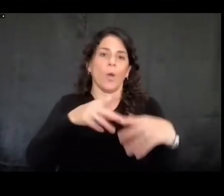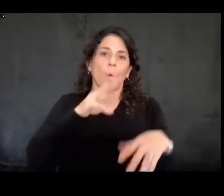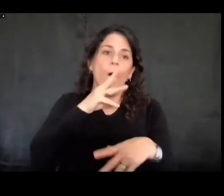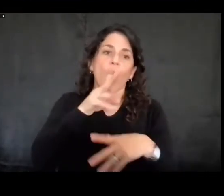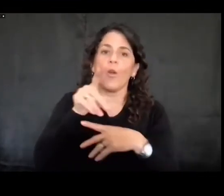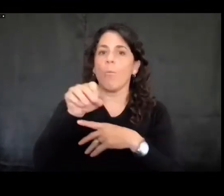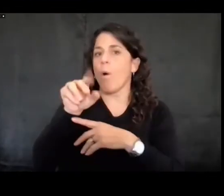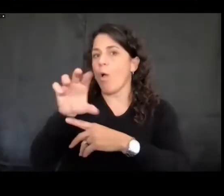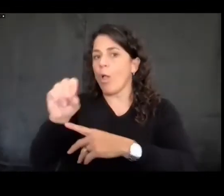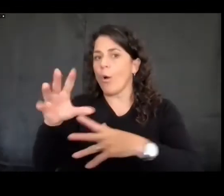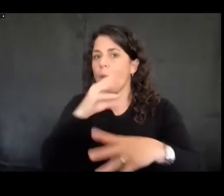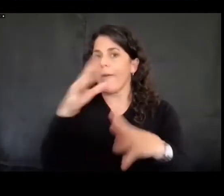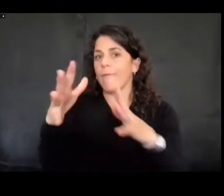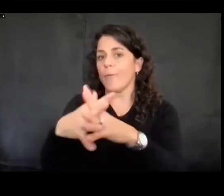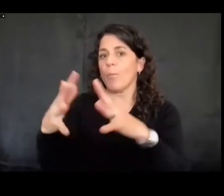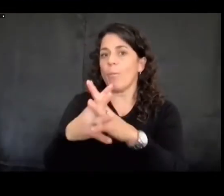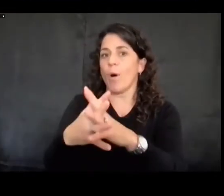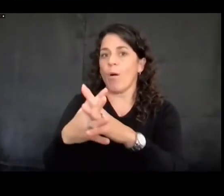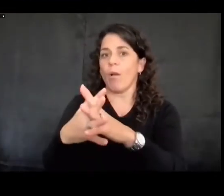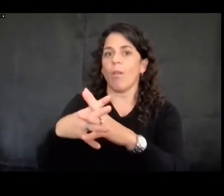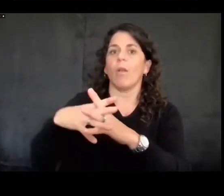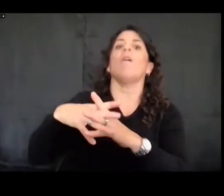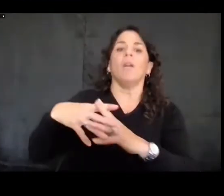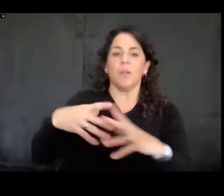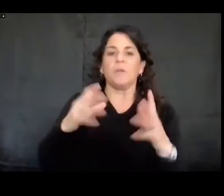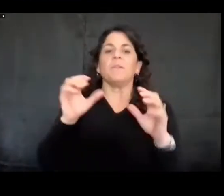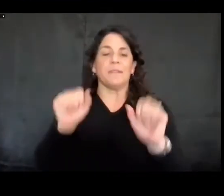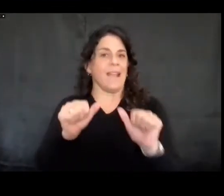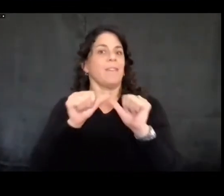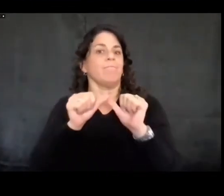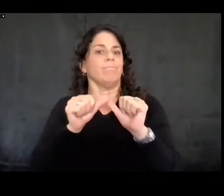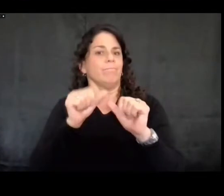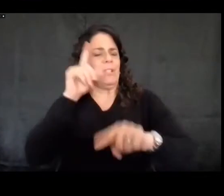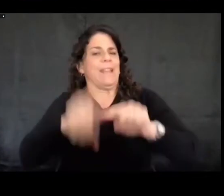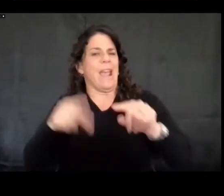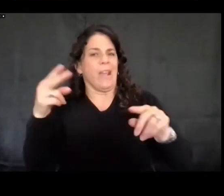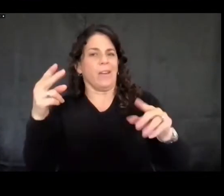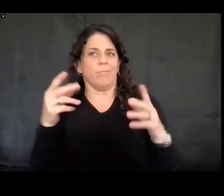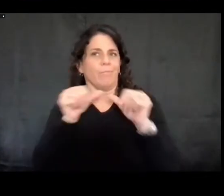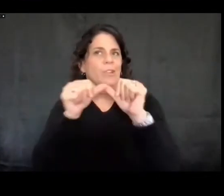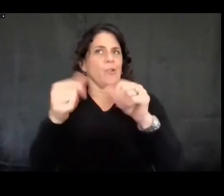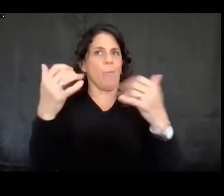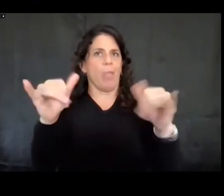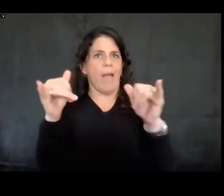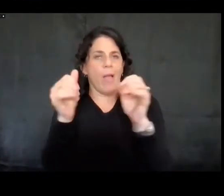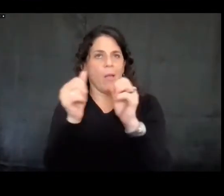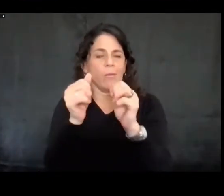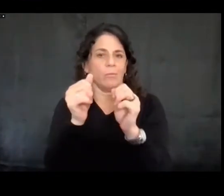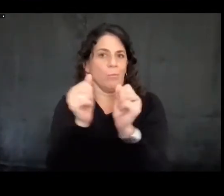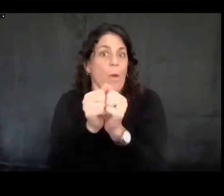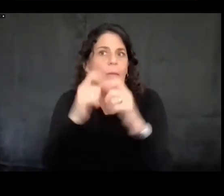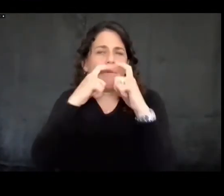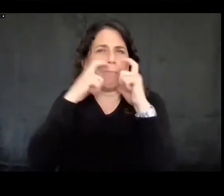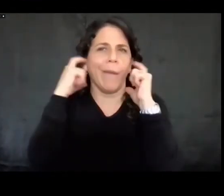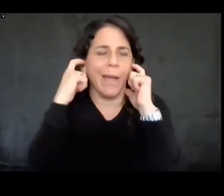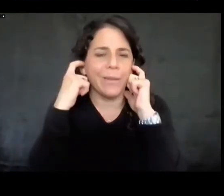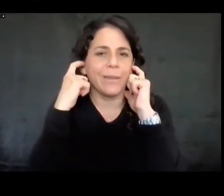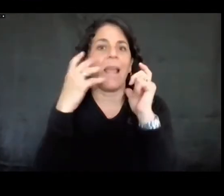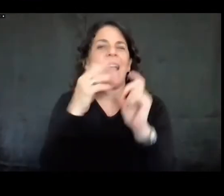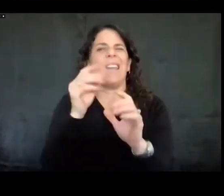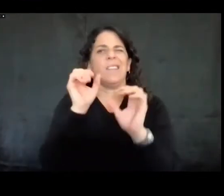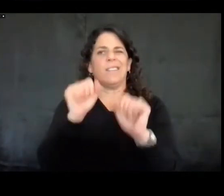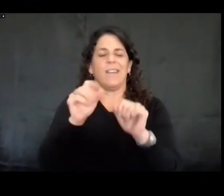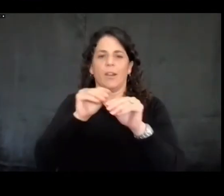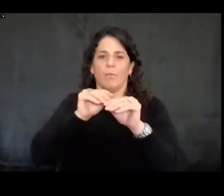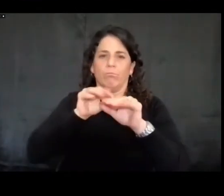fútbol en particular son deportes que no puede ser jugado con esta sonda una máscara y pueden hacer de que haya transmisión